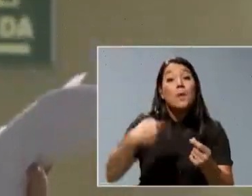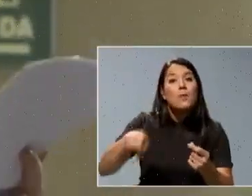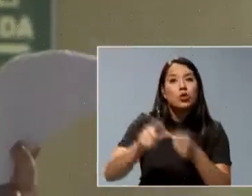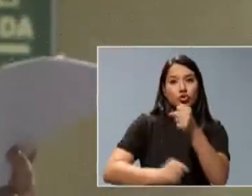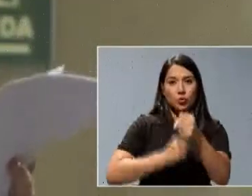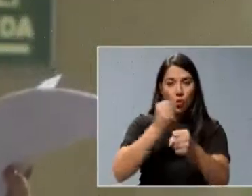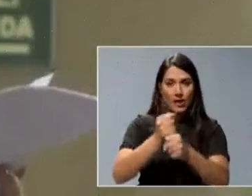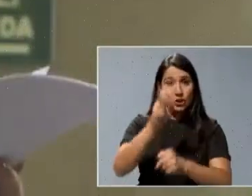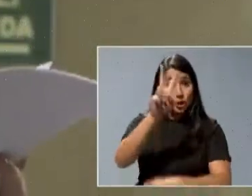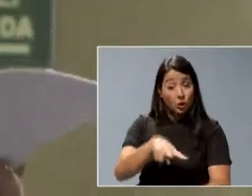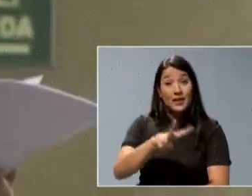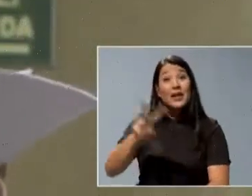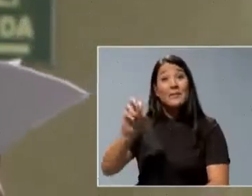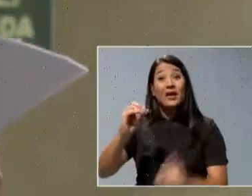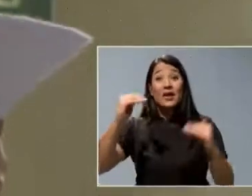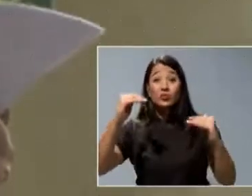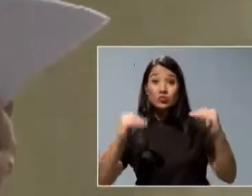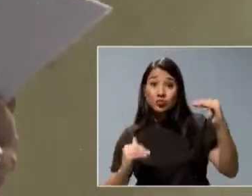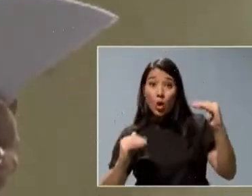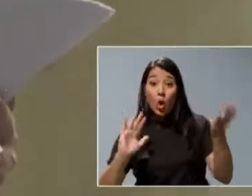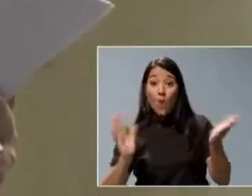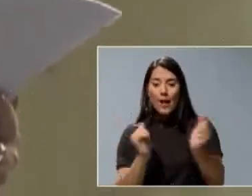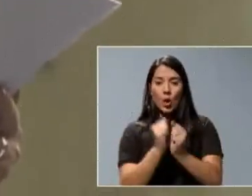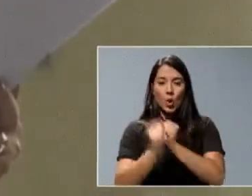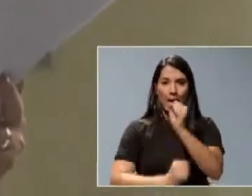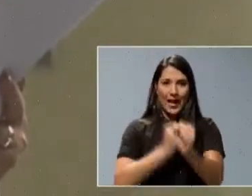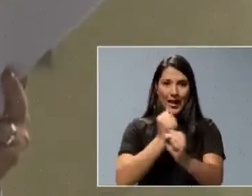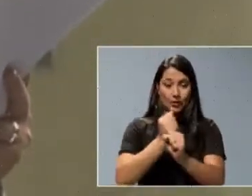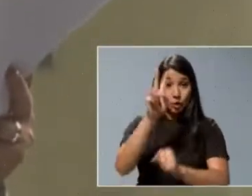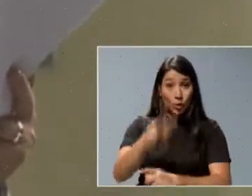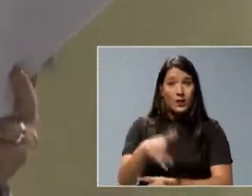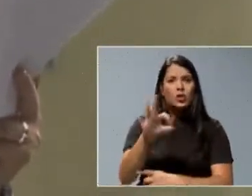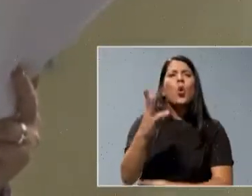2020 decrece en relación con el 2019